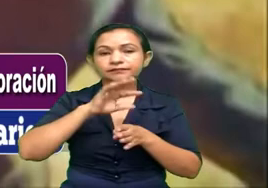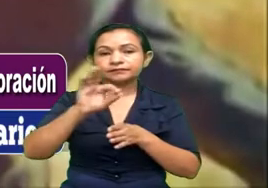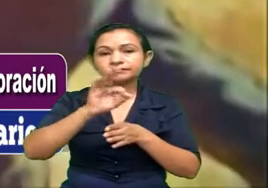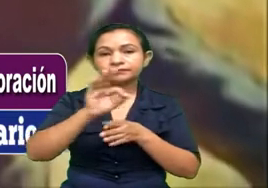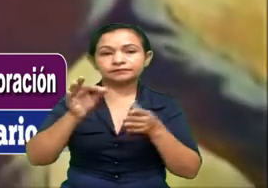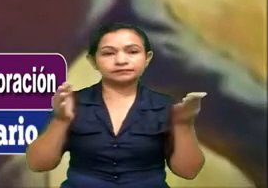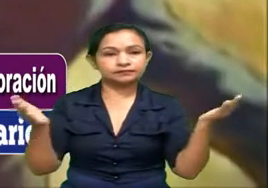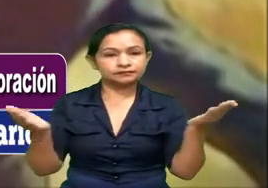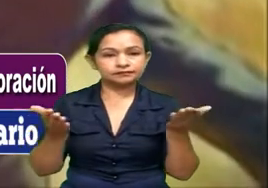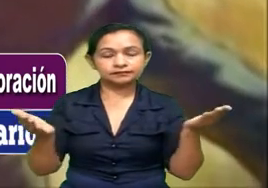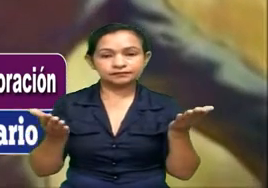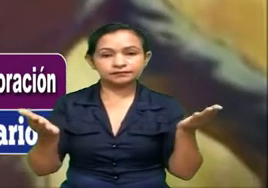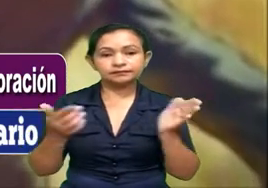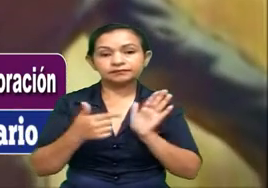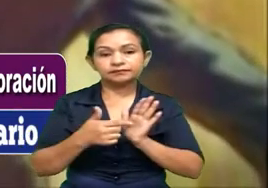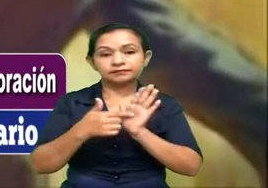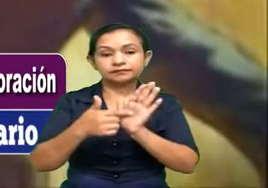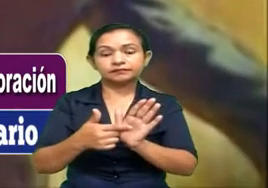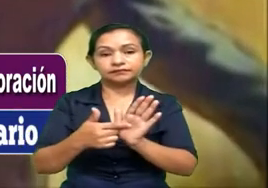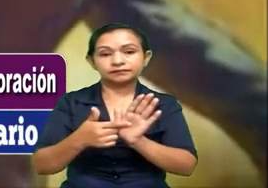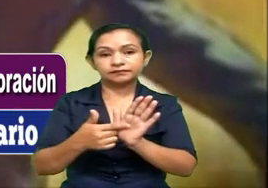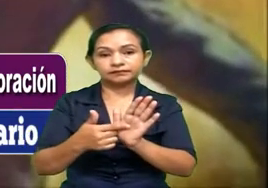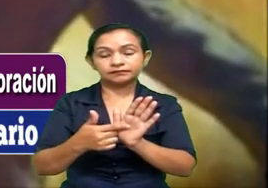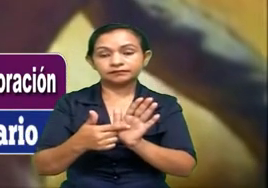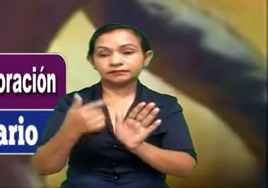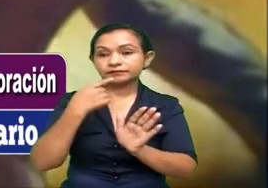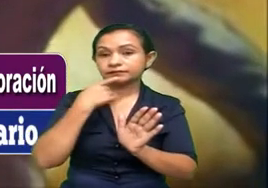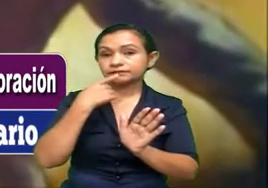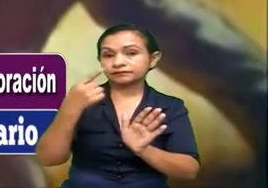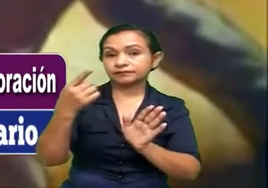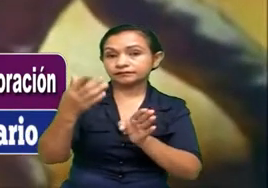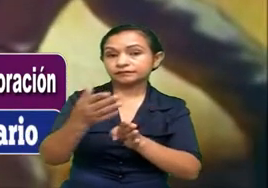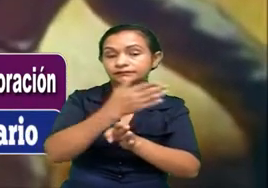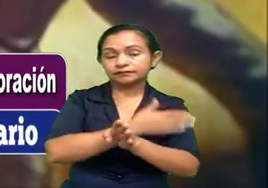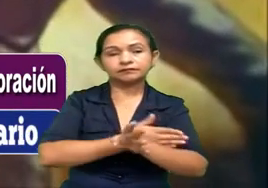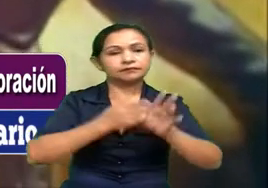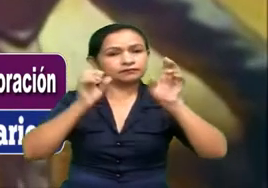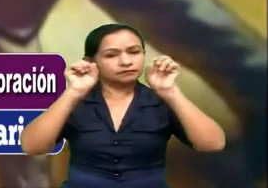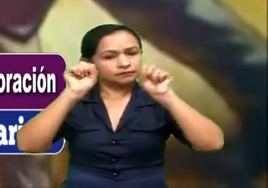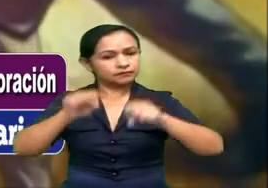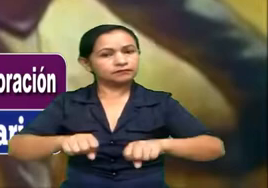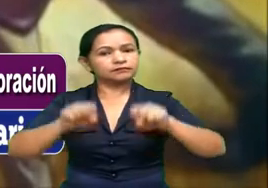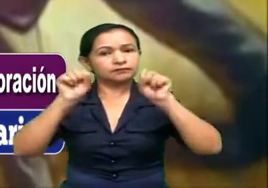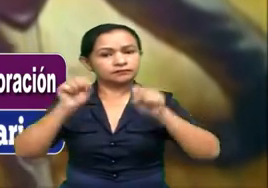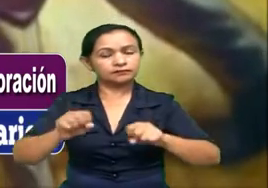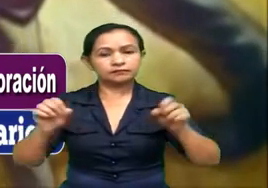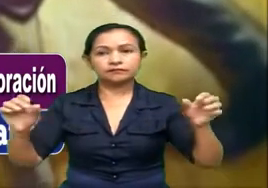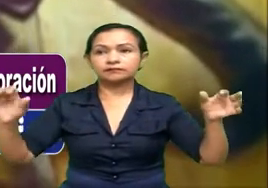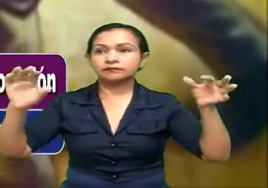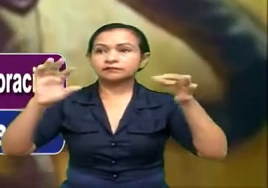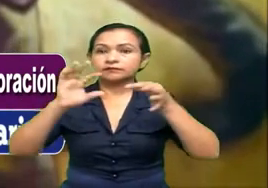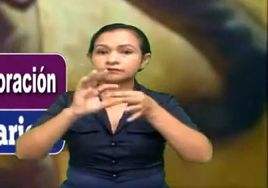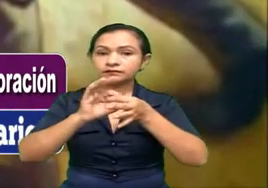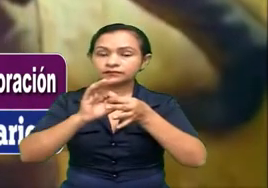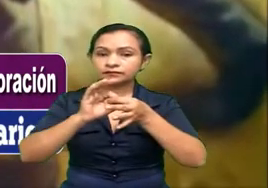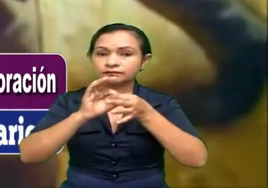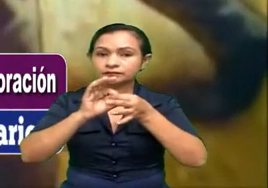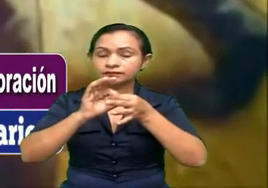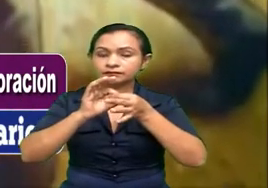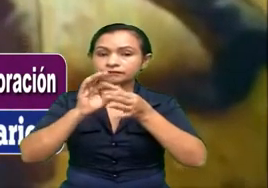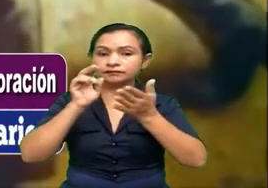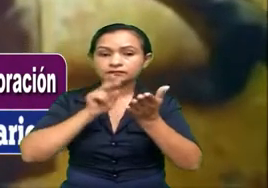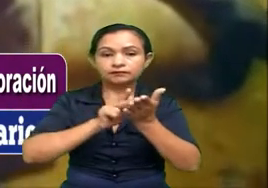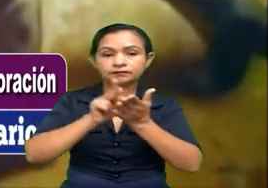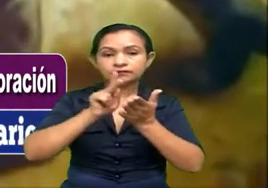por ejemplo, algo que mencionaba usted, que se logró la unidad de estos